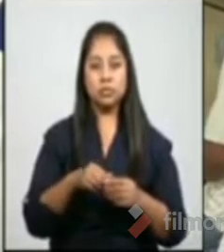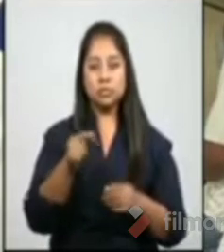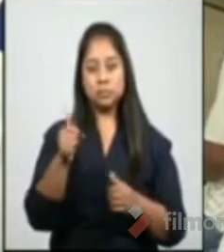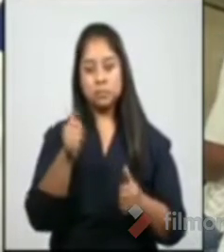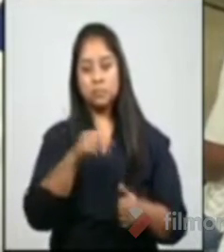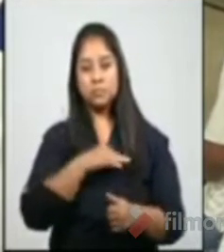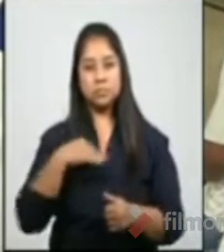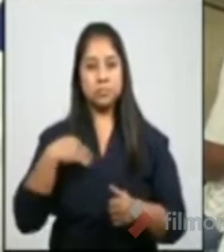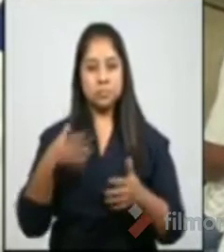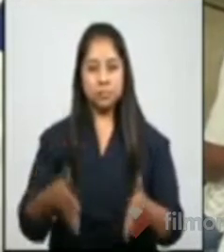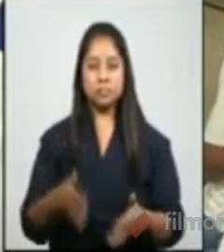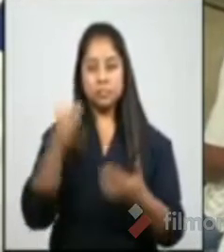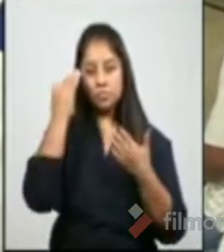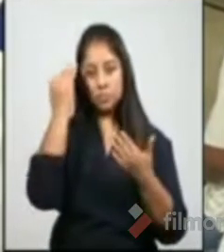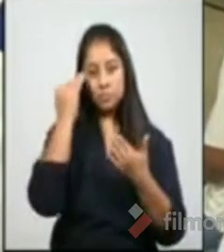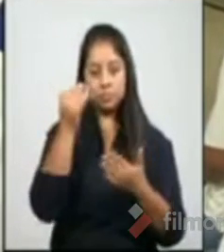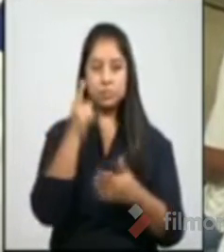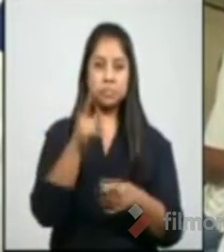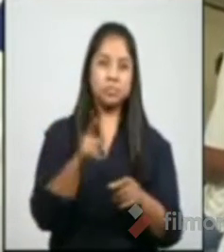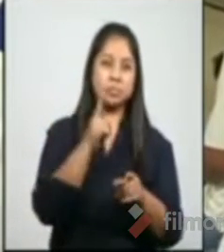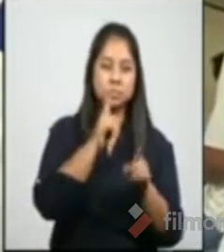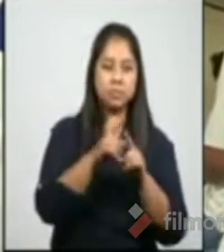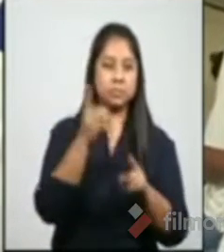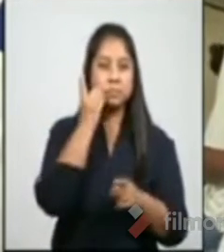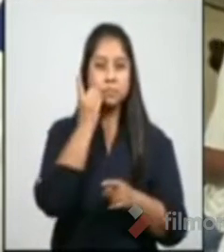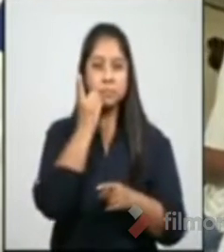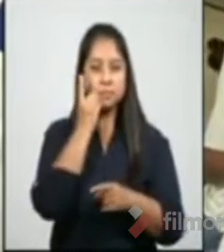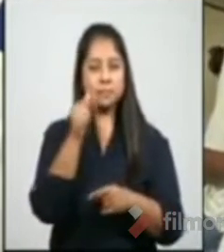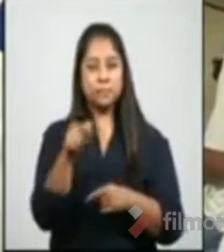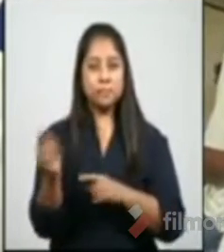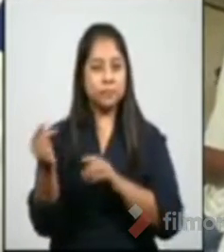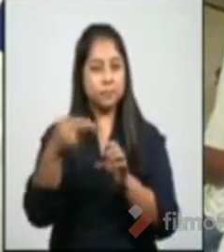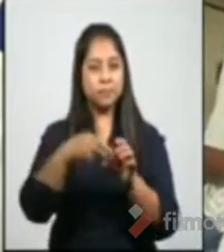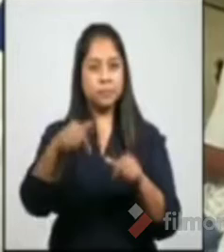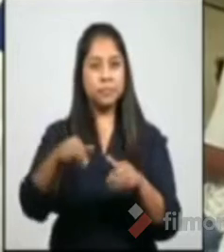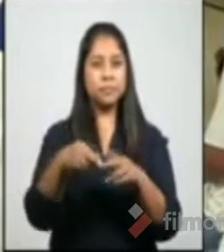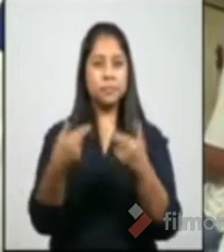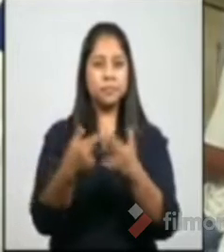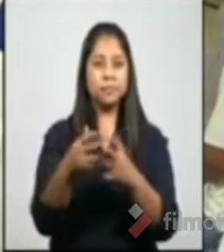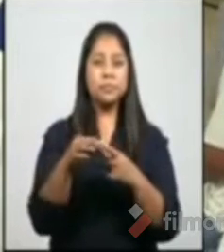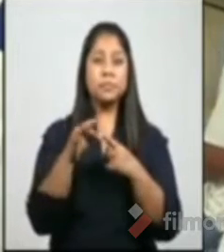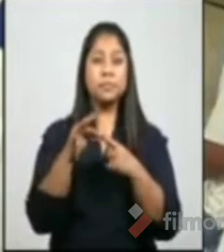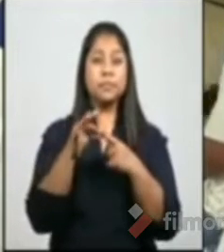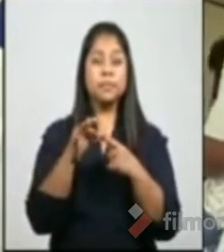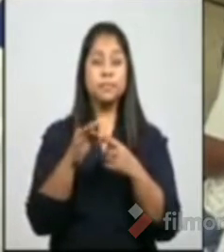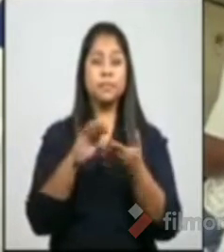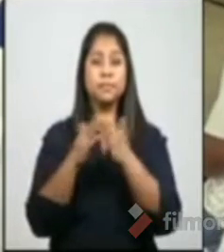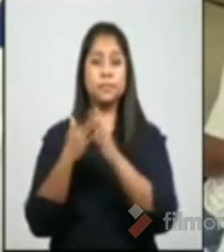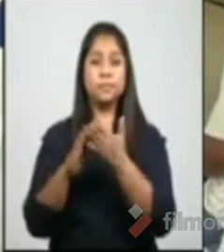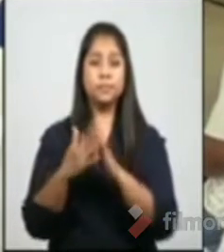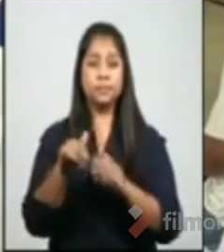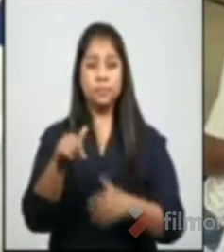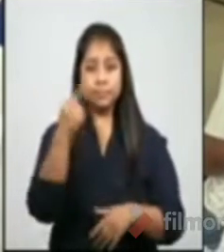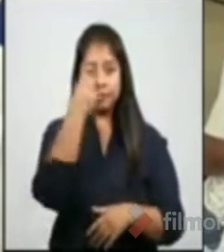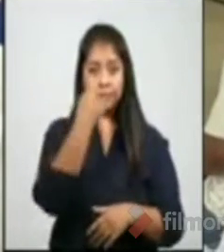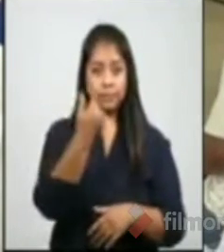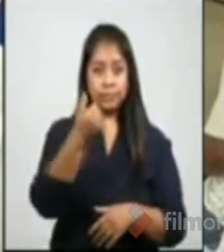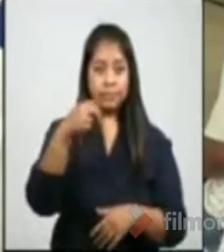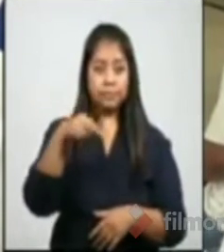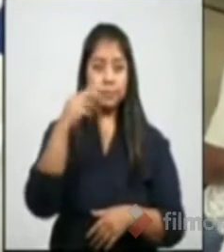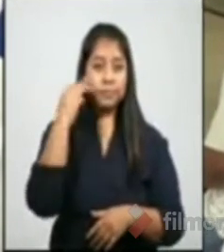ministro, mis buenos directores y todos los aquí presentes, y especialmente a la comunidad de San Miguelito, que nos